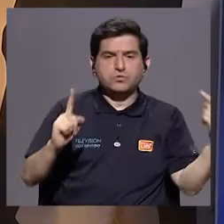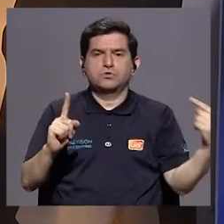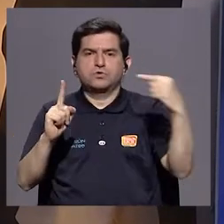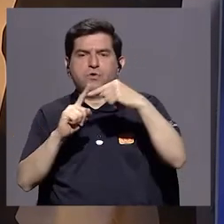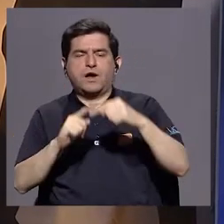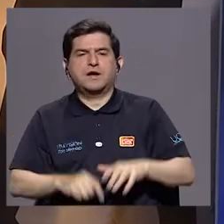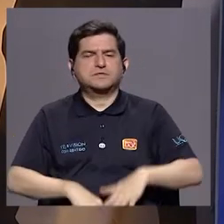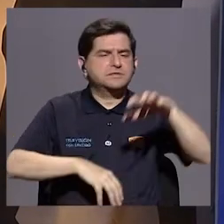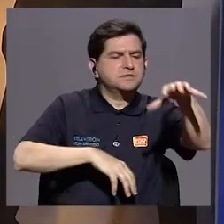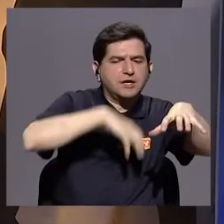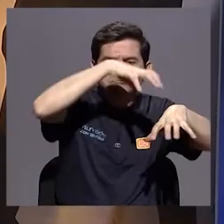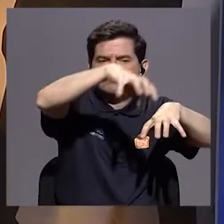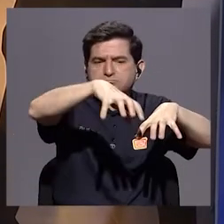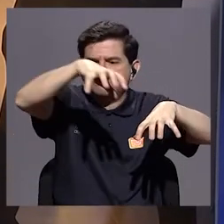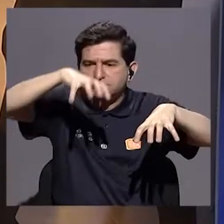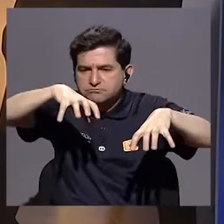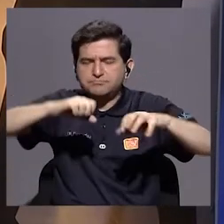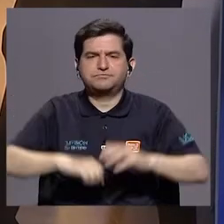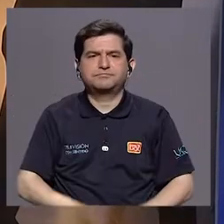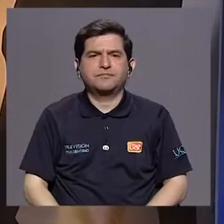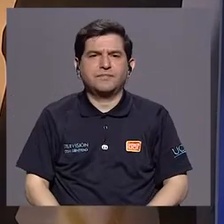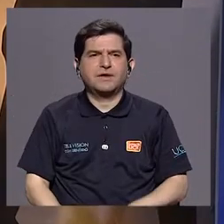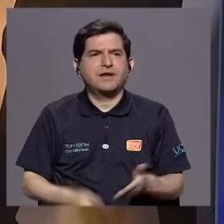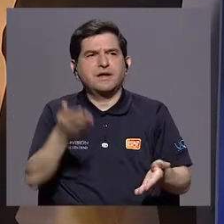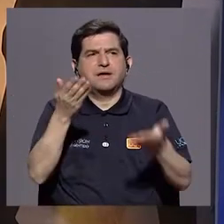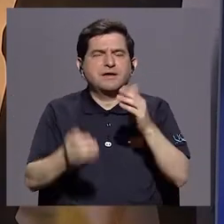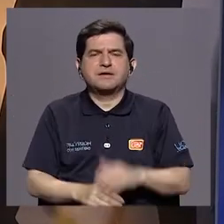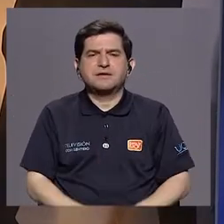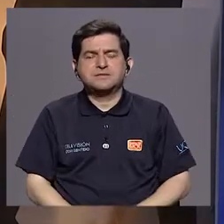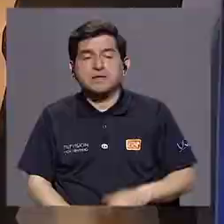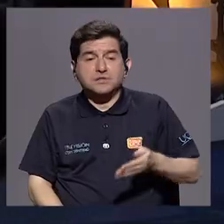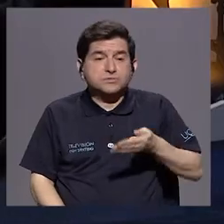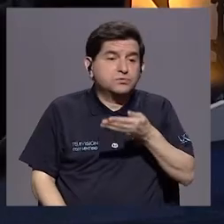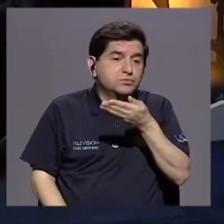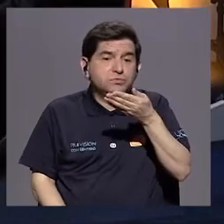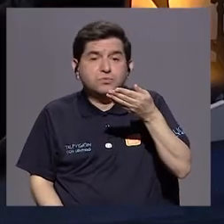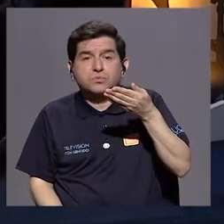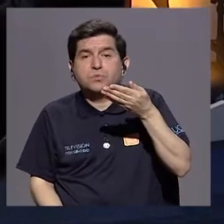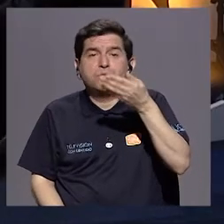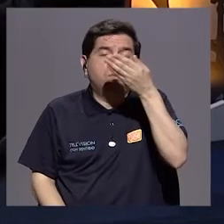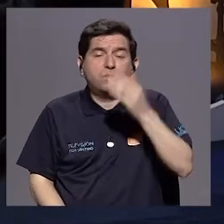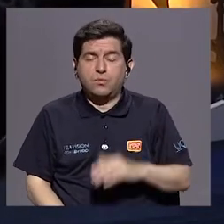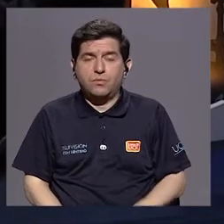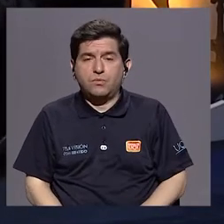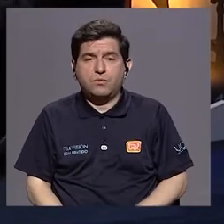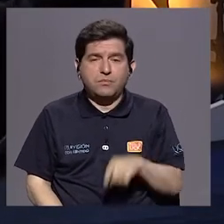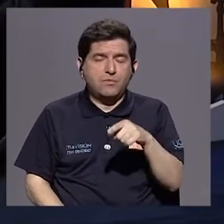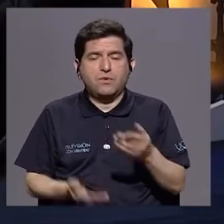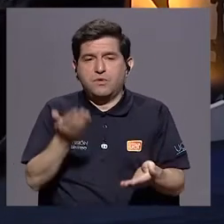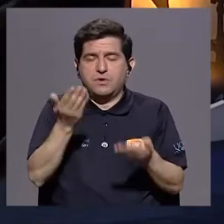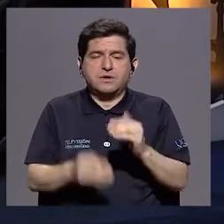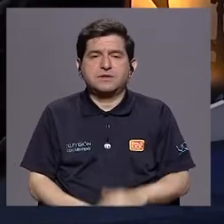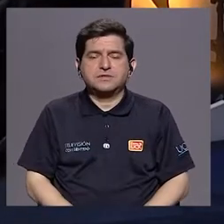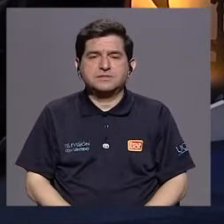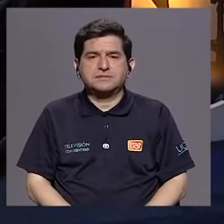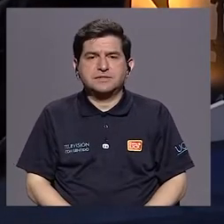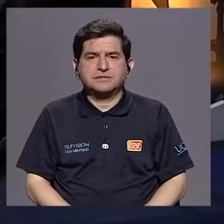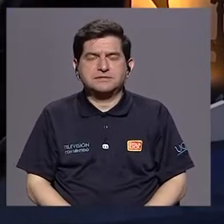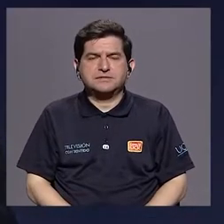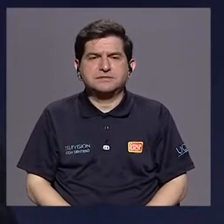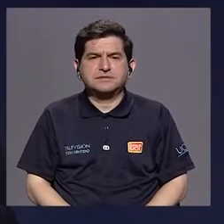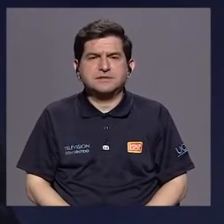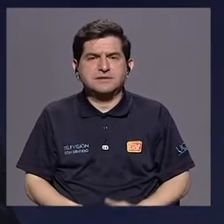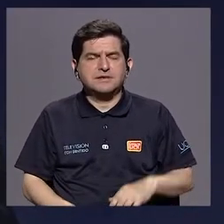instalaciones que son los como humo que sube por en el arsenal que es parte como de las